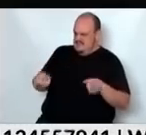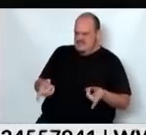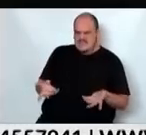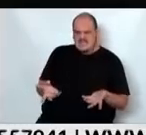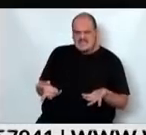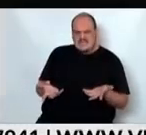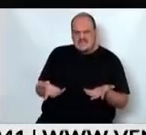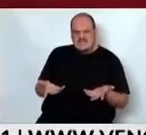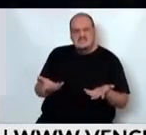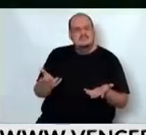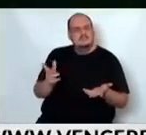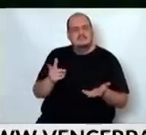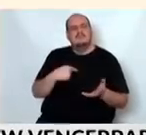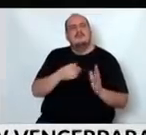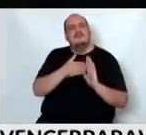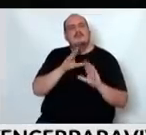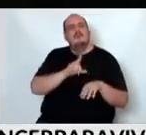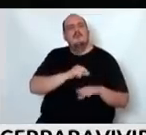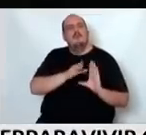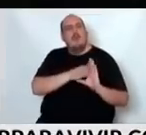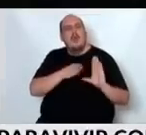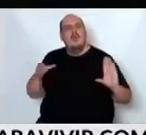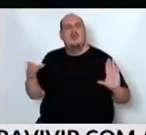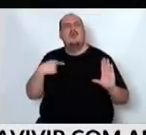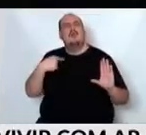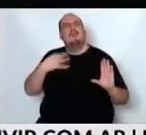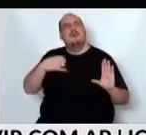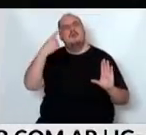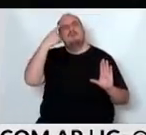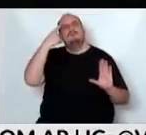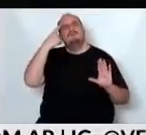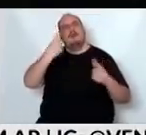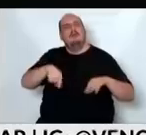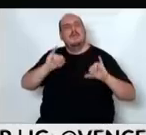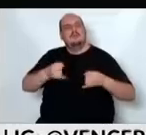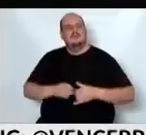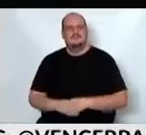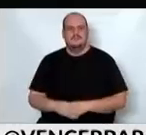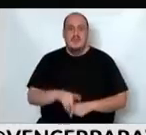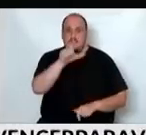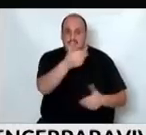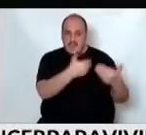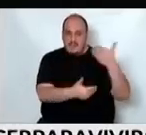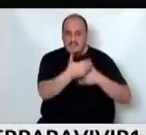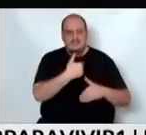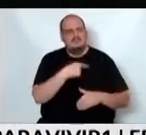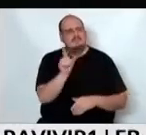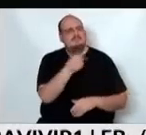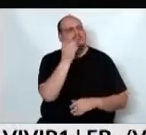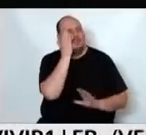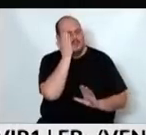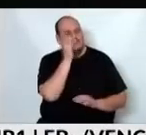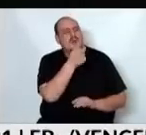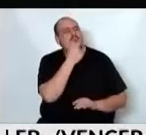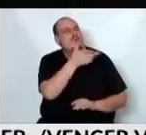así, asumirlas. Yo esto se lo he dicho a varios pacientes. Si yo te hago dormir a vos, si vos te pones a dormir y cuando